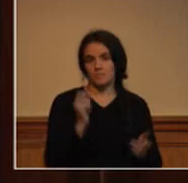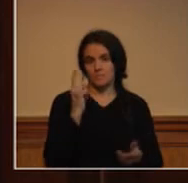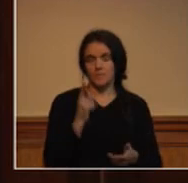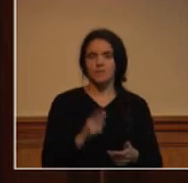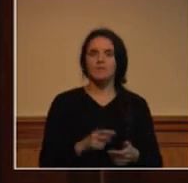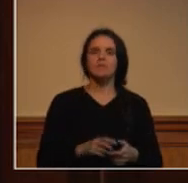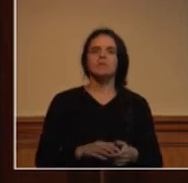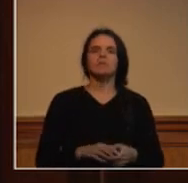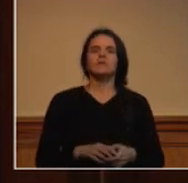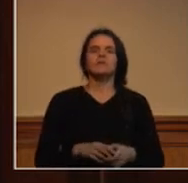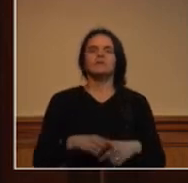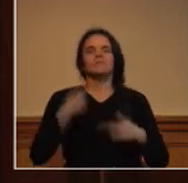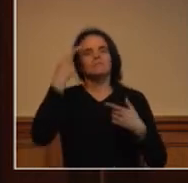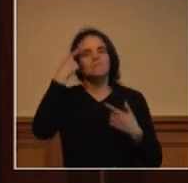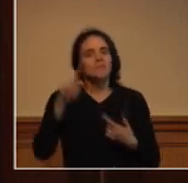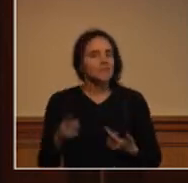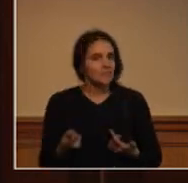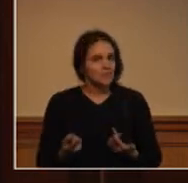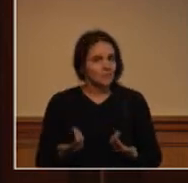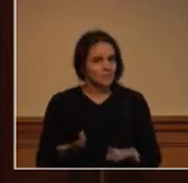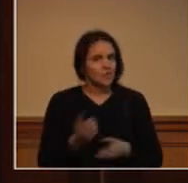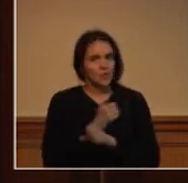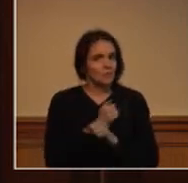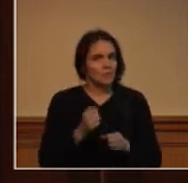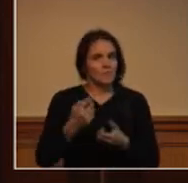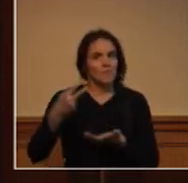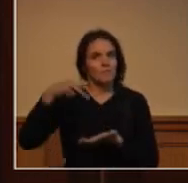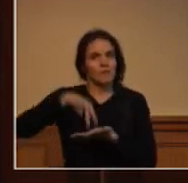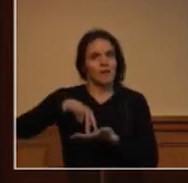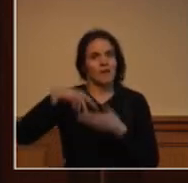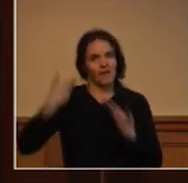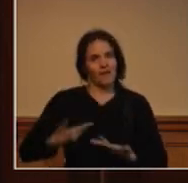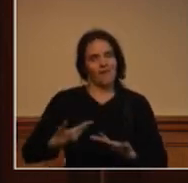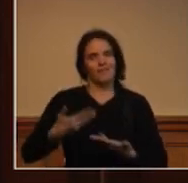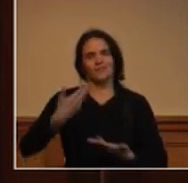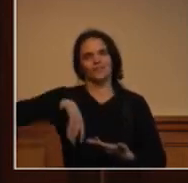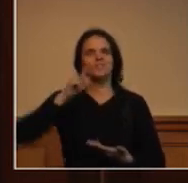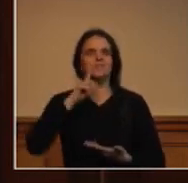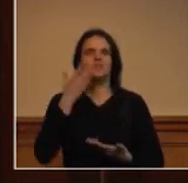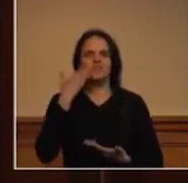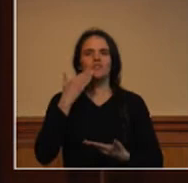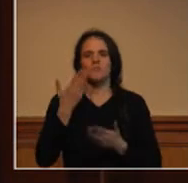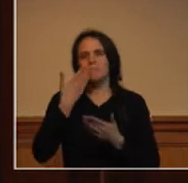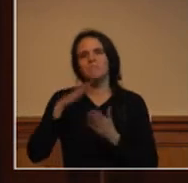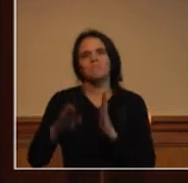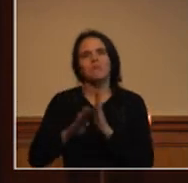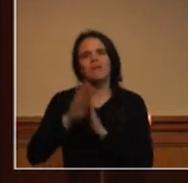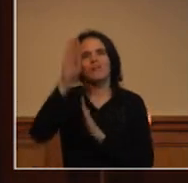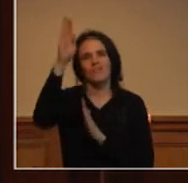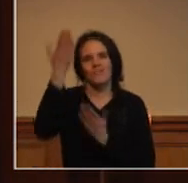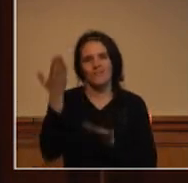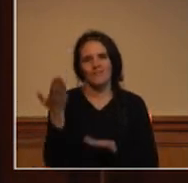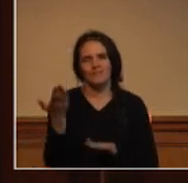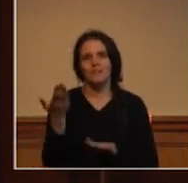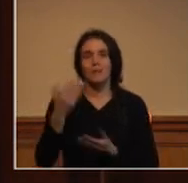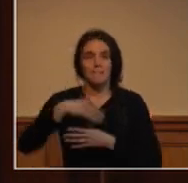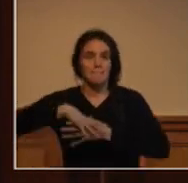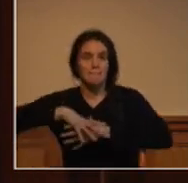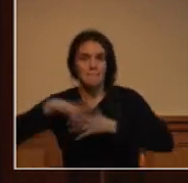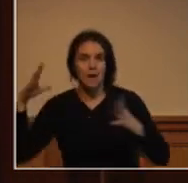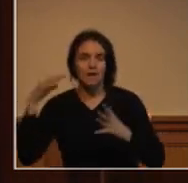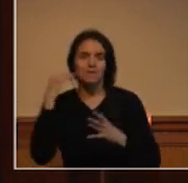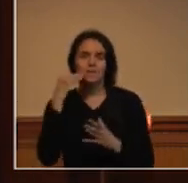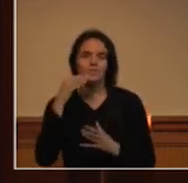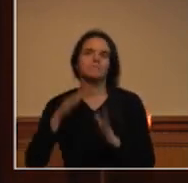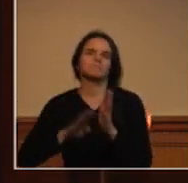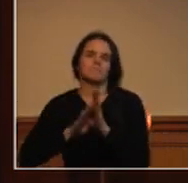Pero no estaríamos aquí parados si no tuviéramos a los que mejoraron. Y la buena noticia es que la mayoría